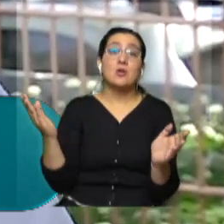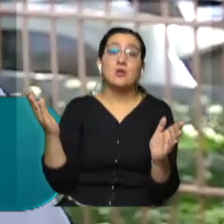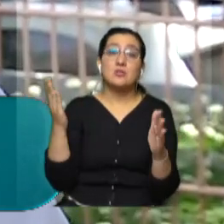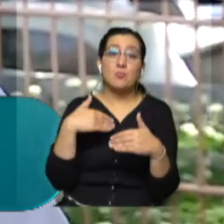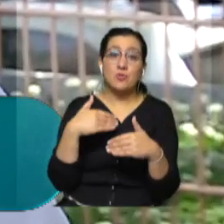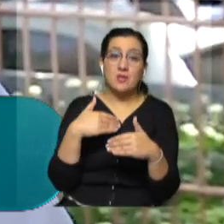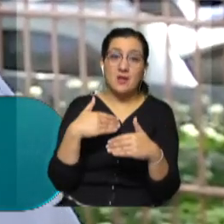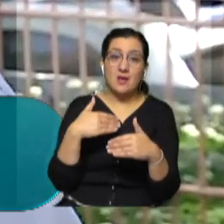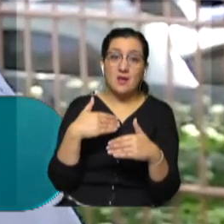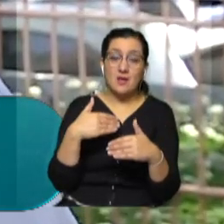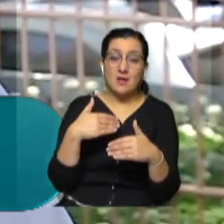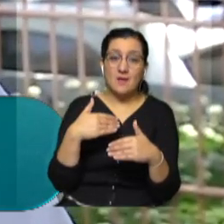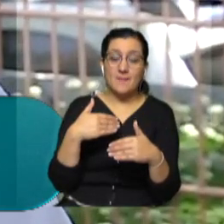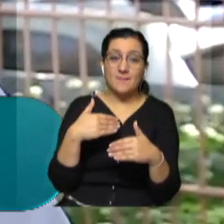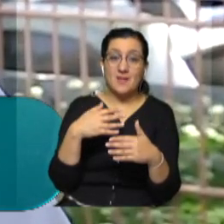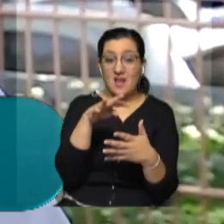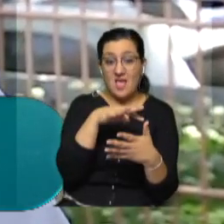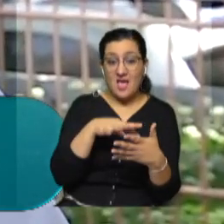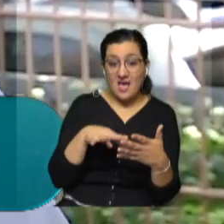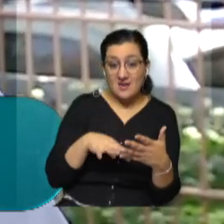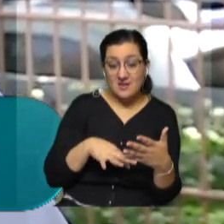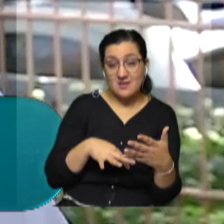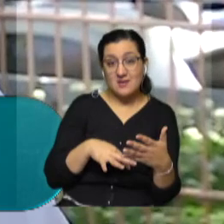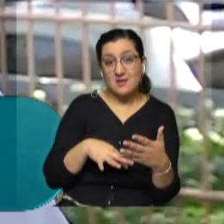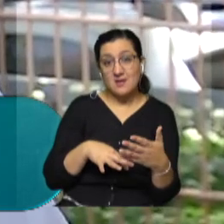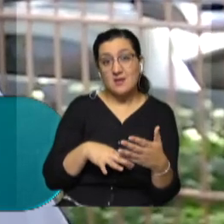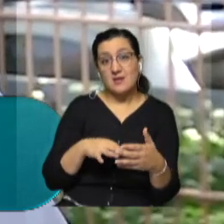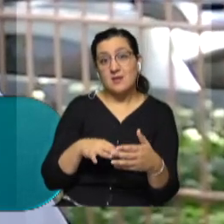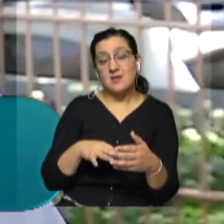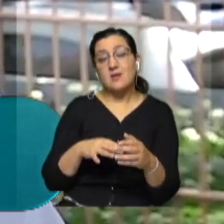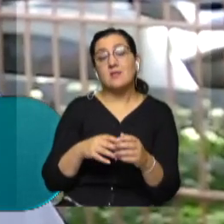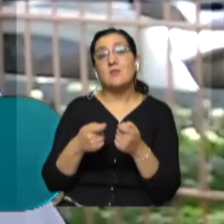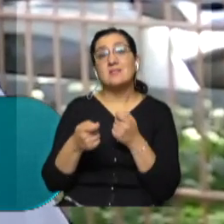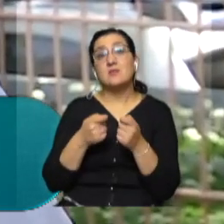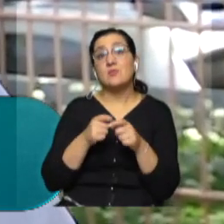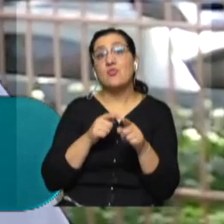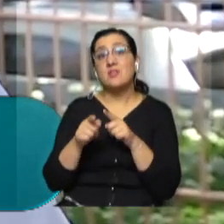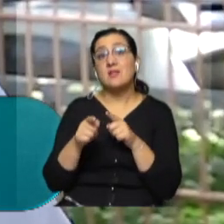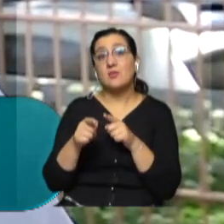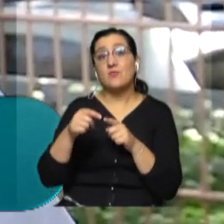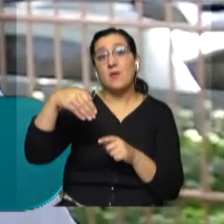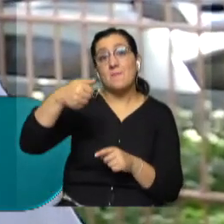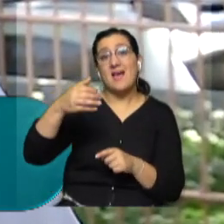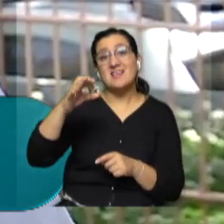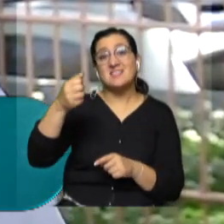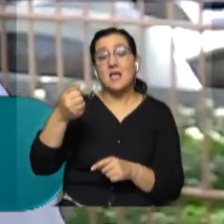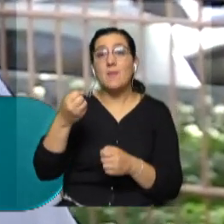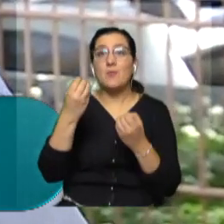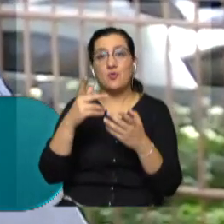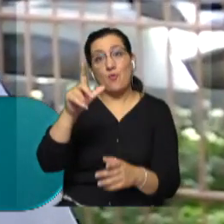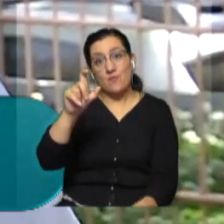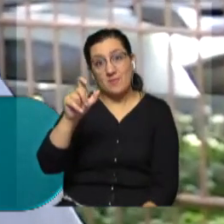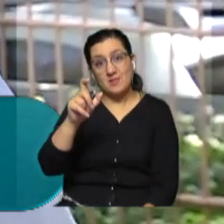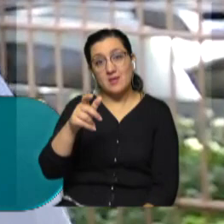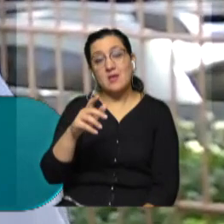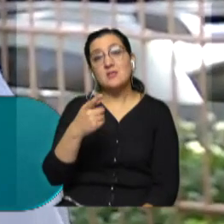que no se pudiera leer y tener un asesoramiento más directo durante Massa. El tiempo fue Massa, porque obviamente es